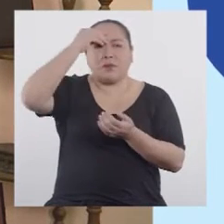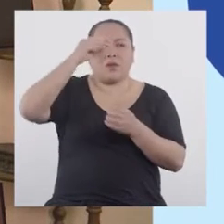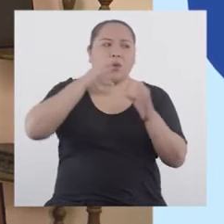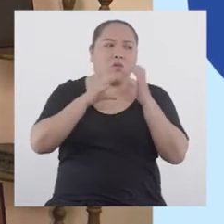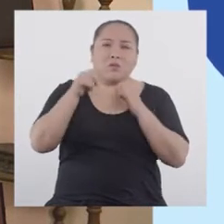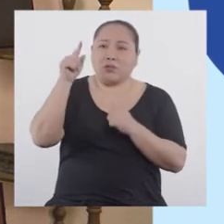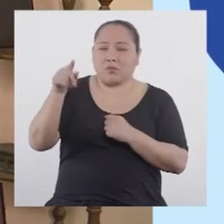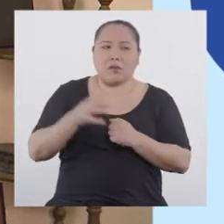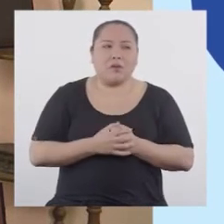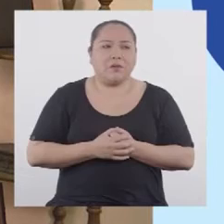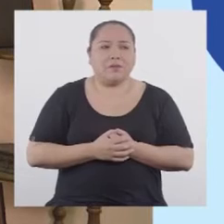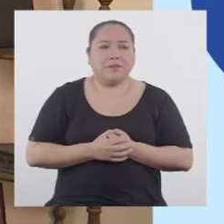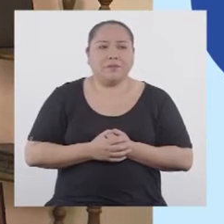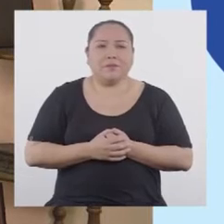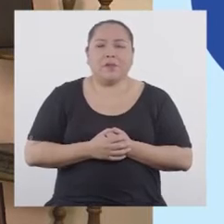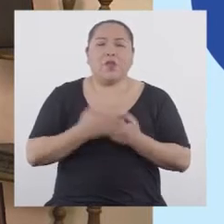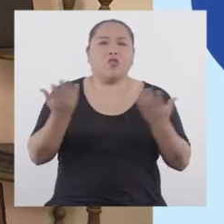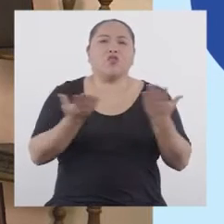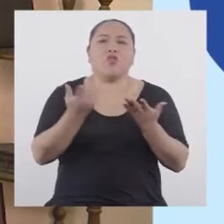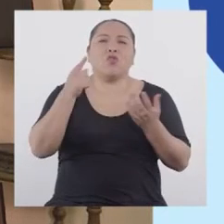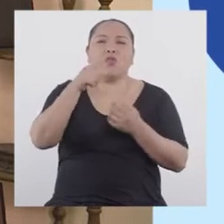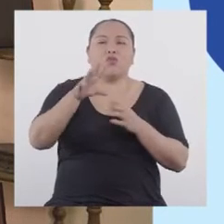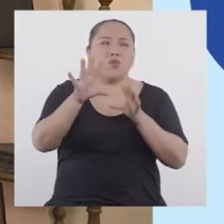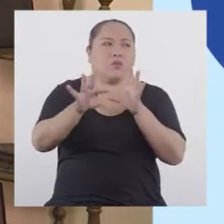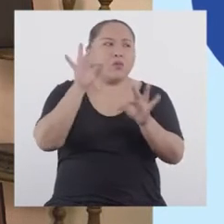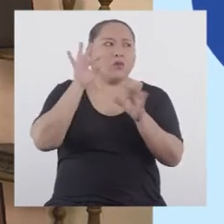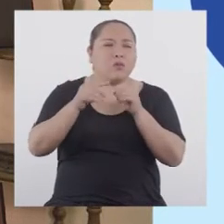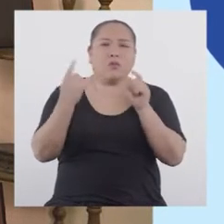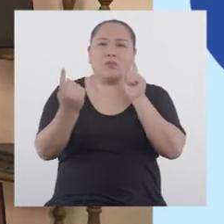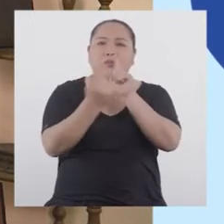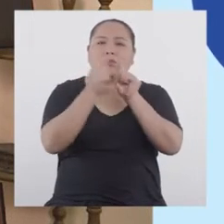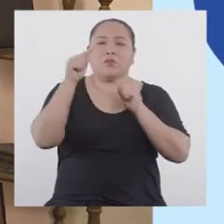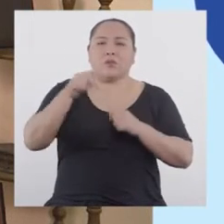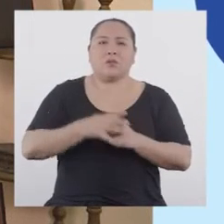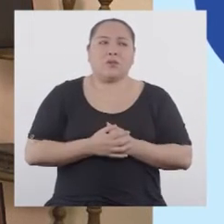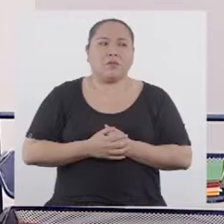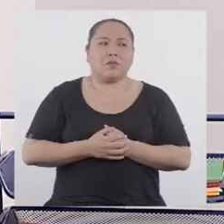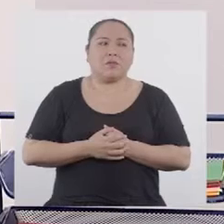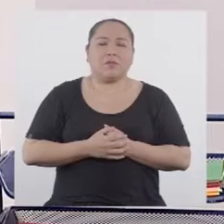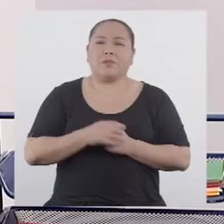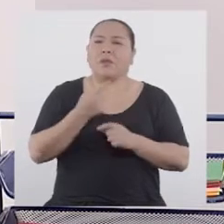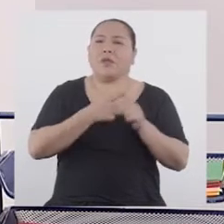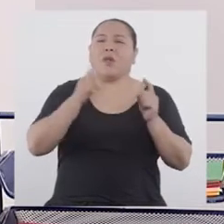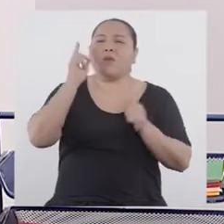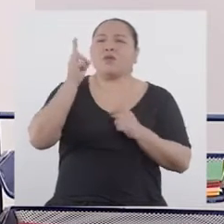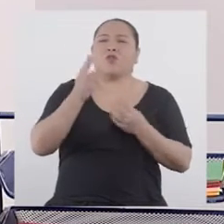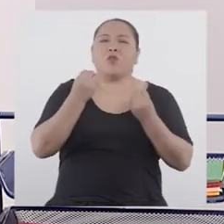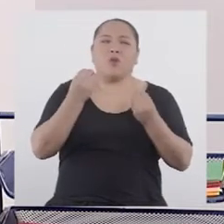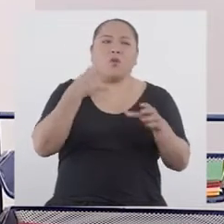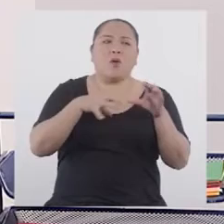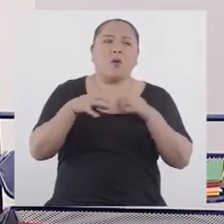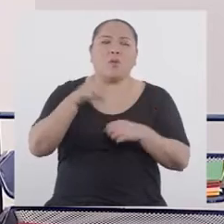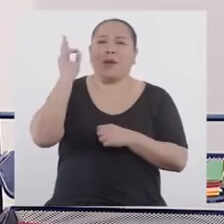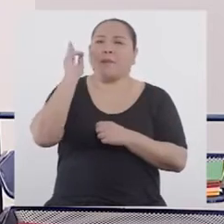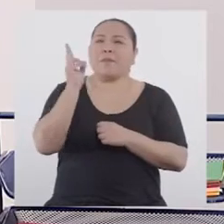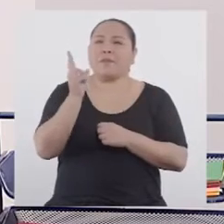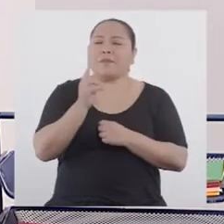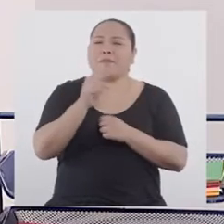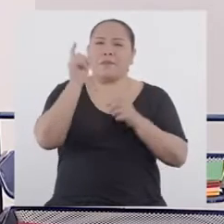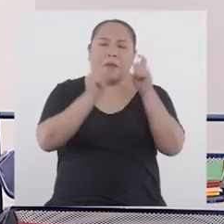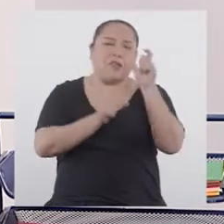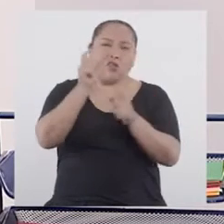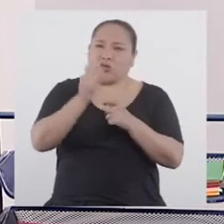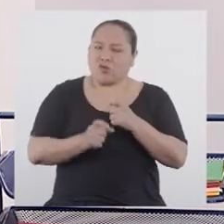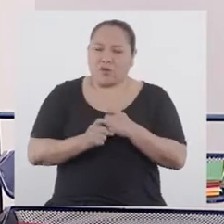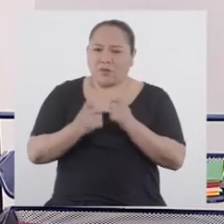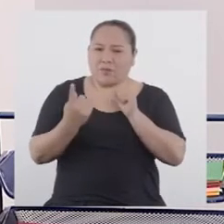aprender hablando con ellas? ¿Dónde quieres encontrarte con ellas? Pero profesor, ¿cómo hago para que las personas me